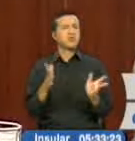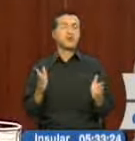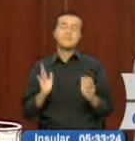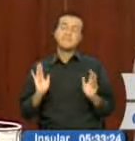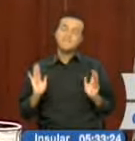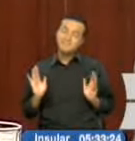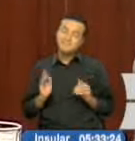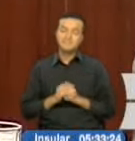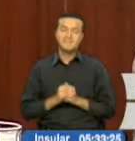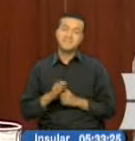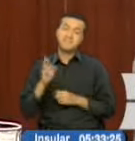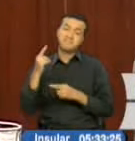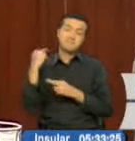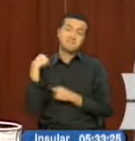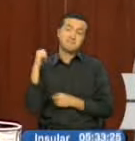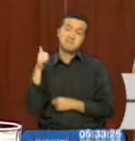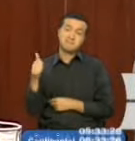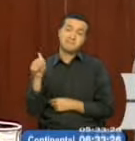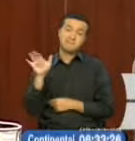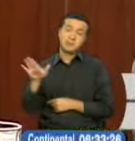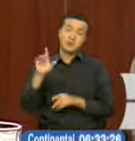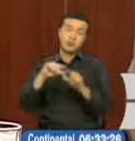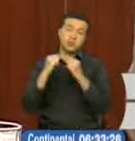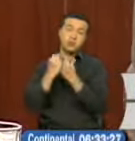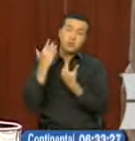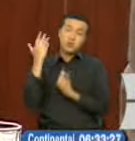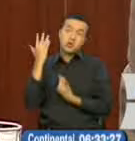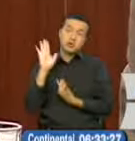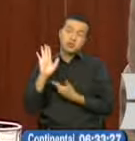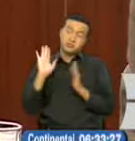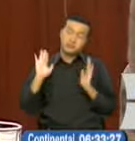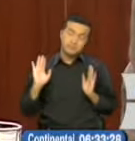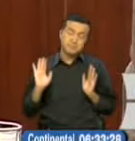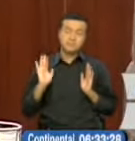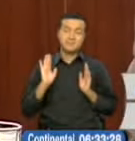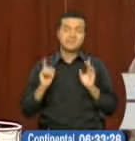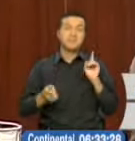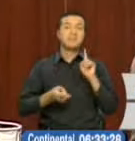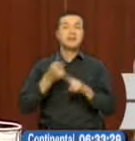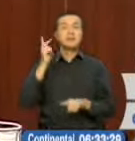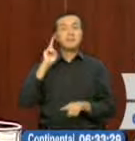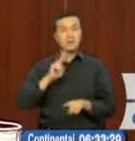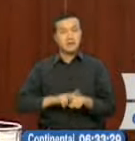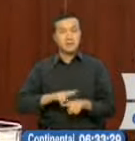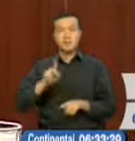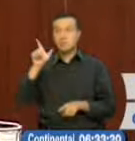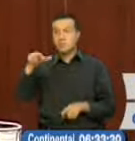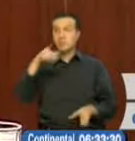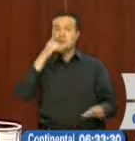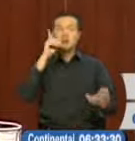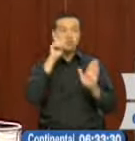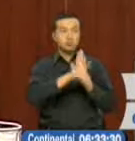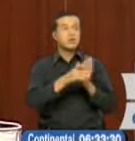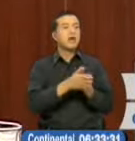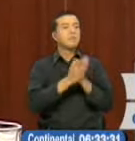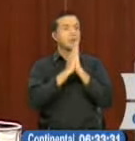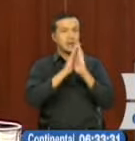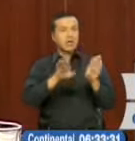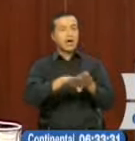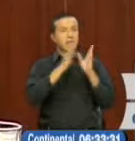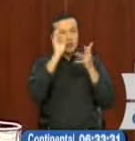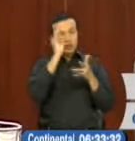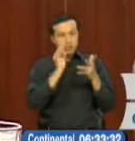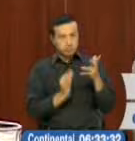es responsabilidad absoluta de las organizaciones políticas. Sería la primera vez que un accionante pide